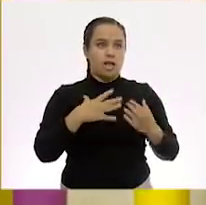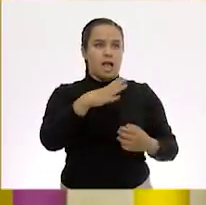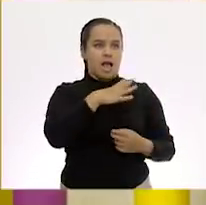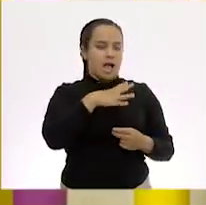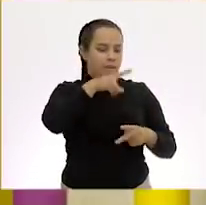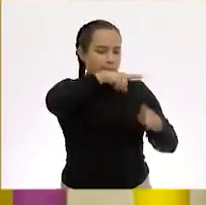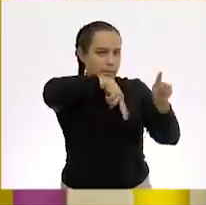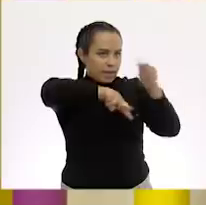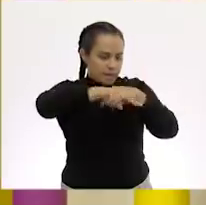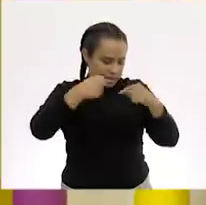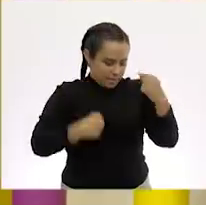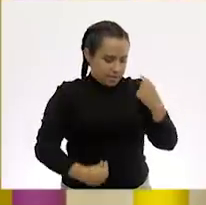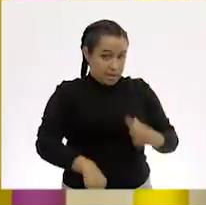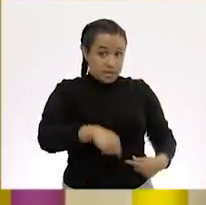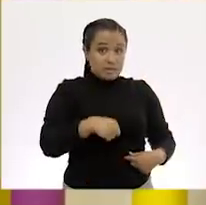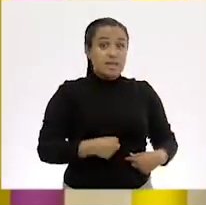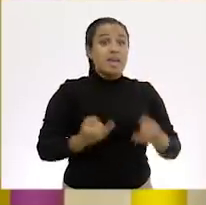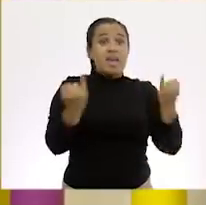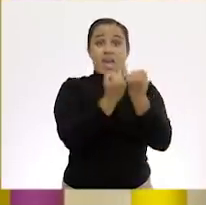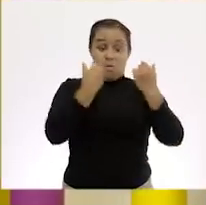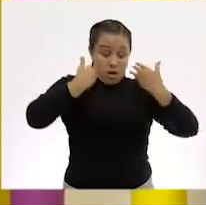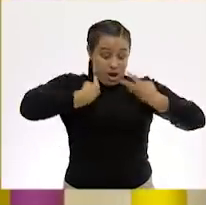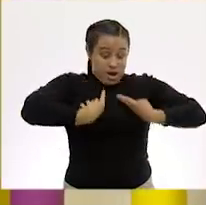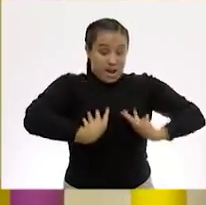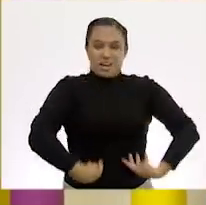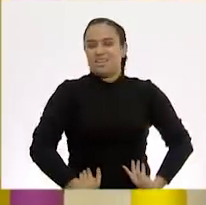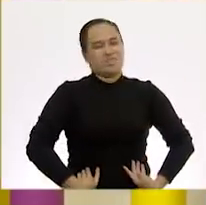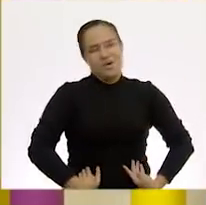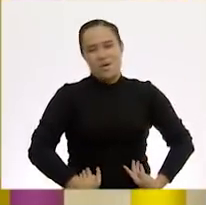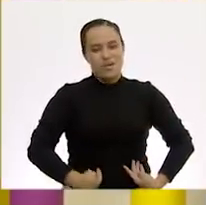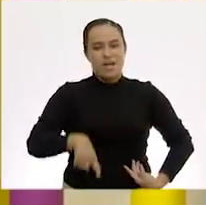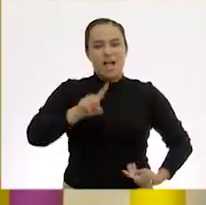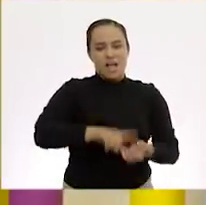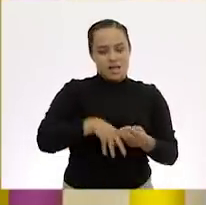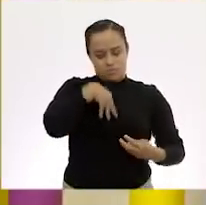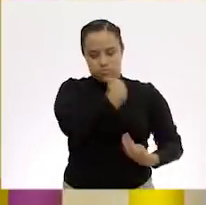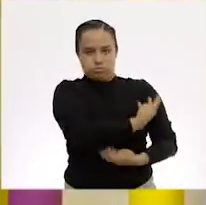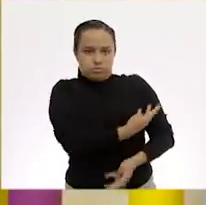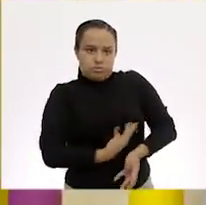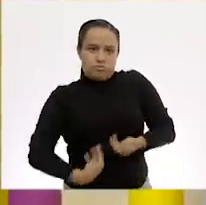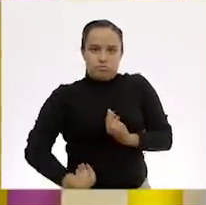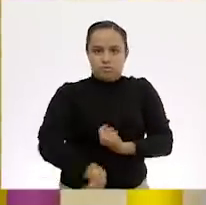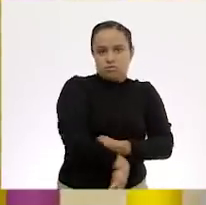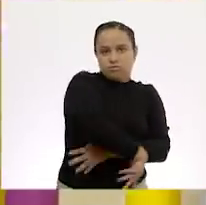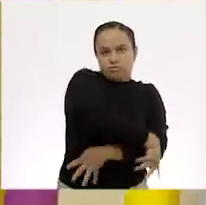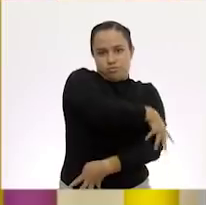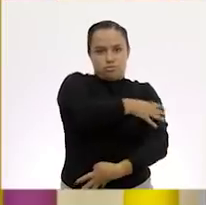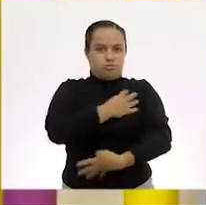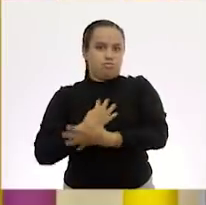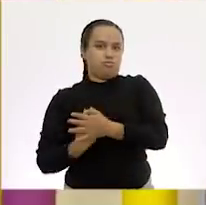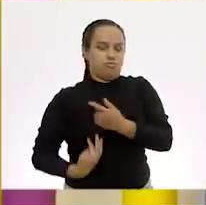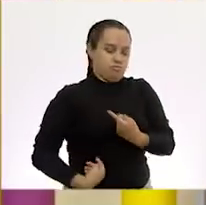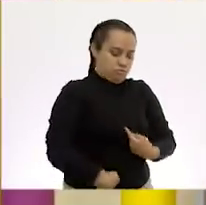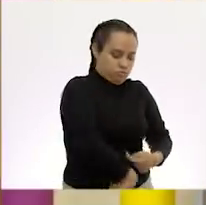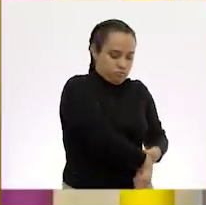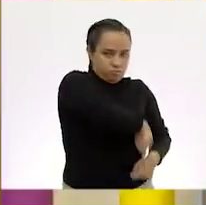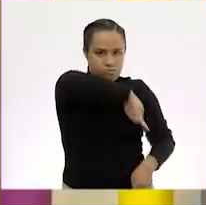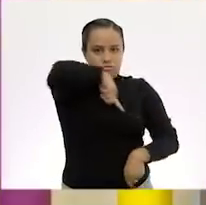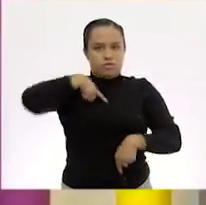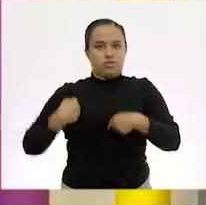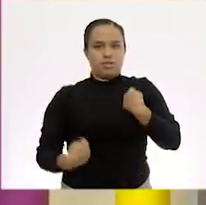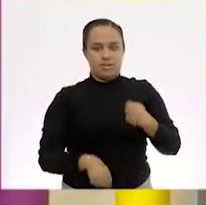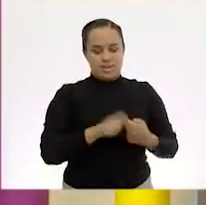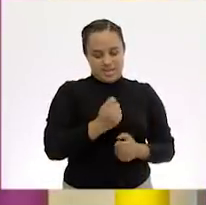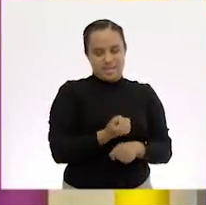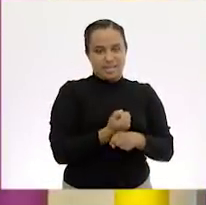arterias. Ah. No son así de rectas, ¿verdad? Las que tenemos en el cuerpo, pero viajan por todo el cuerpo y son las diversas carreteras por las que